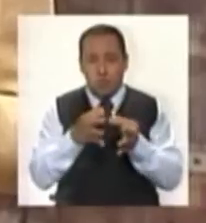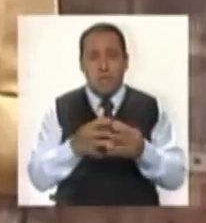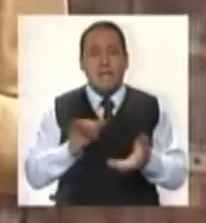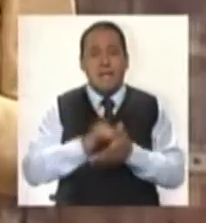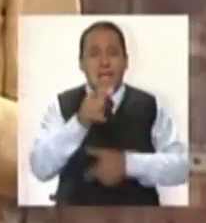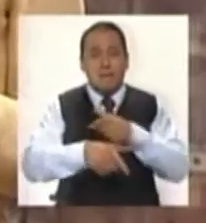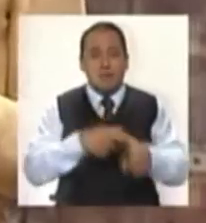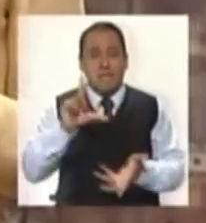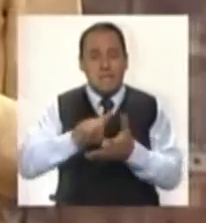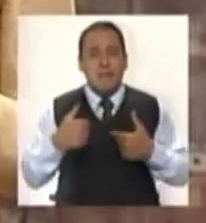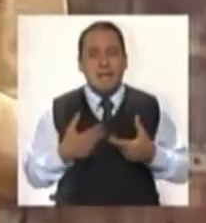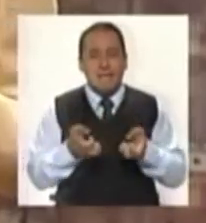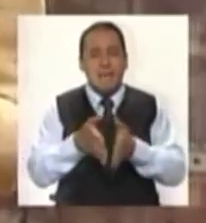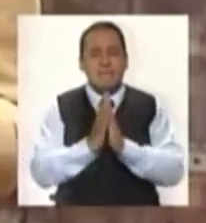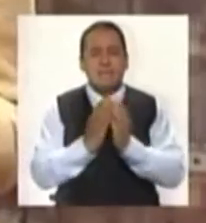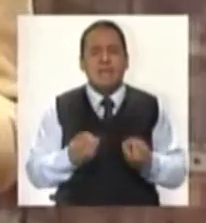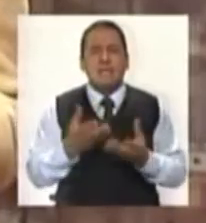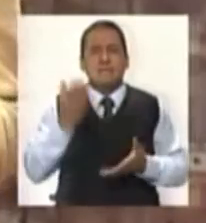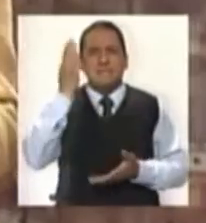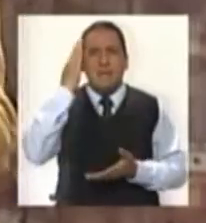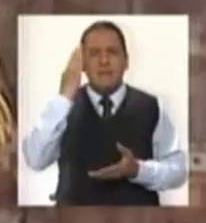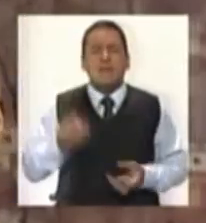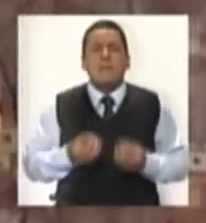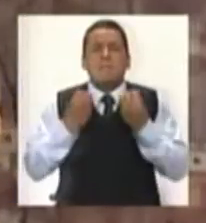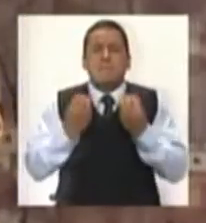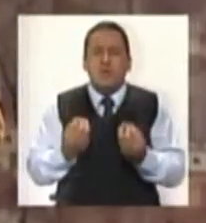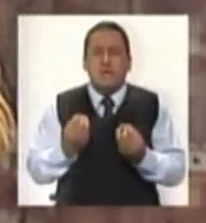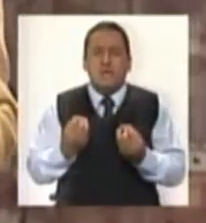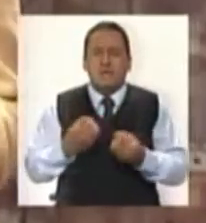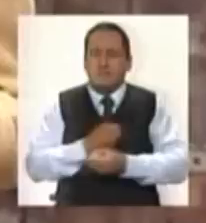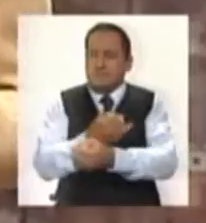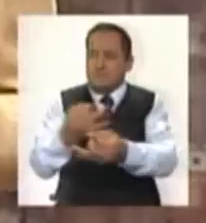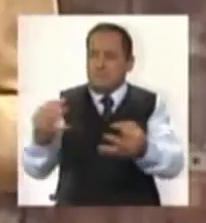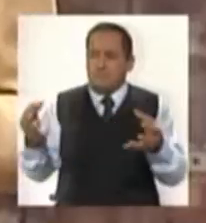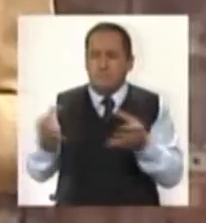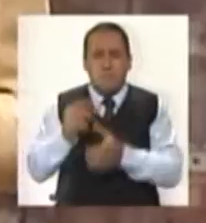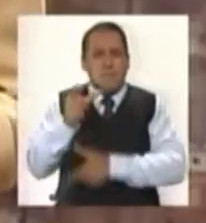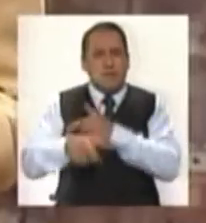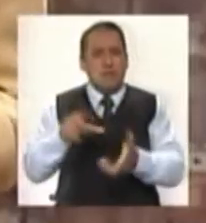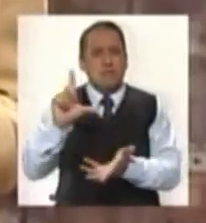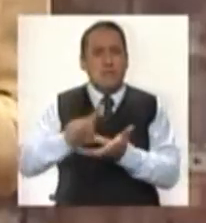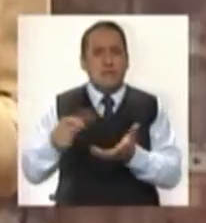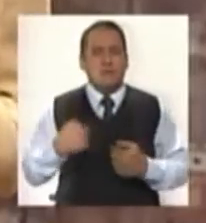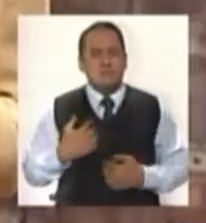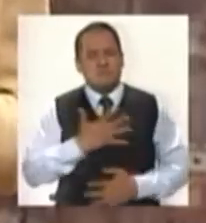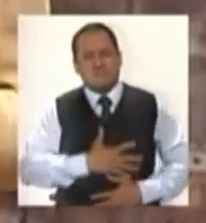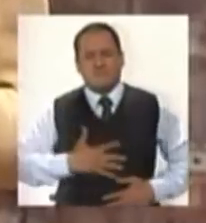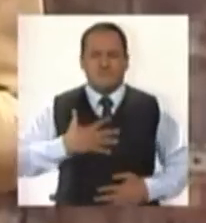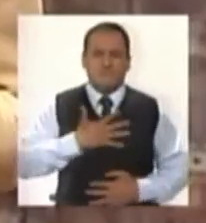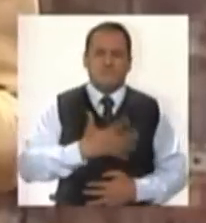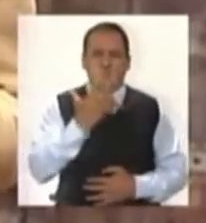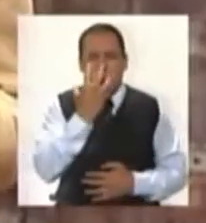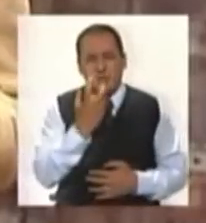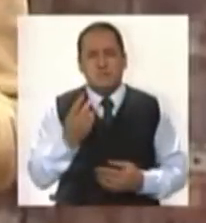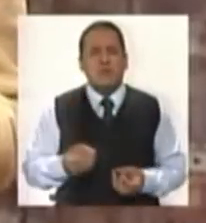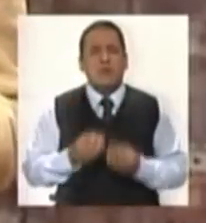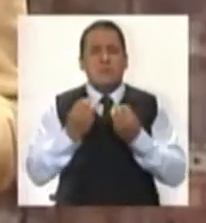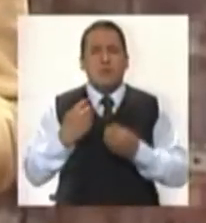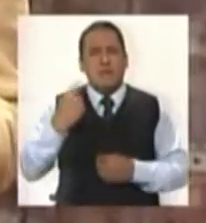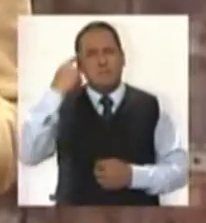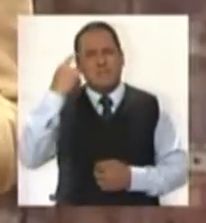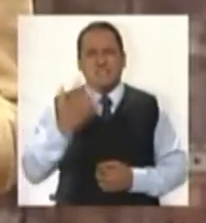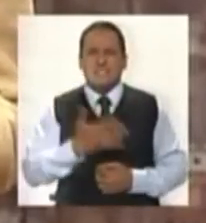pueblo de Lima quiere pedirle es saber por qué una mayoritaria cantidad de limeños están descontentos, tienen una